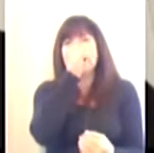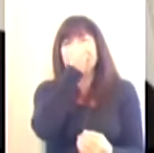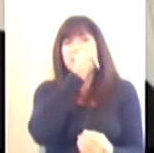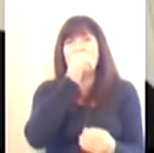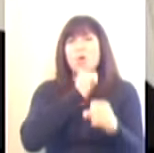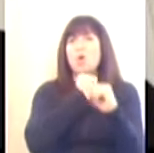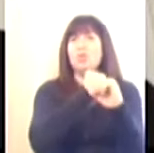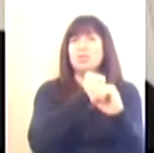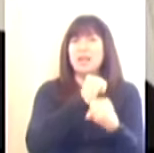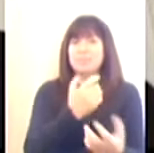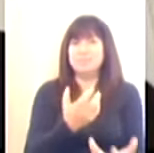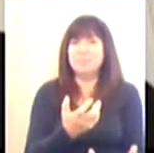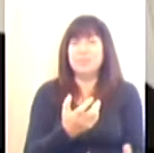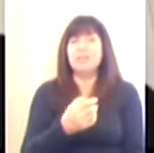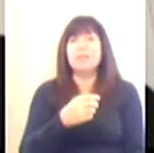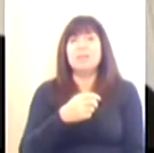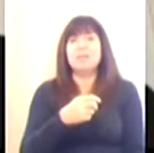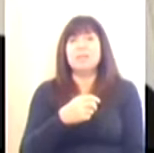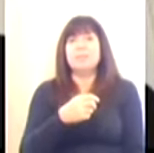verde es